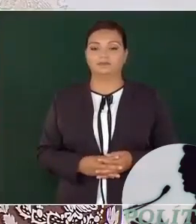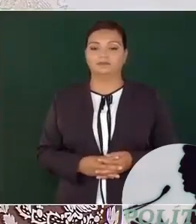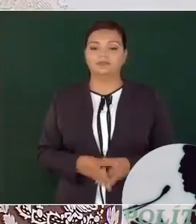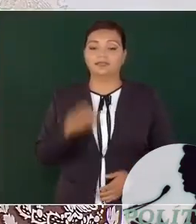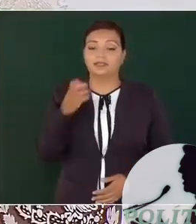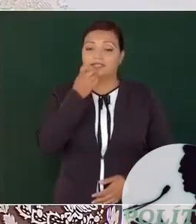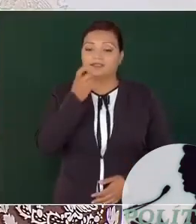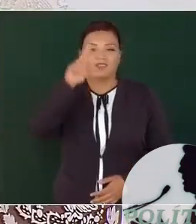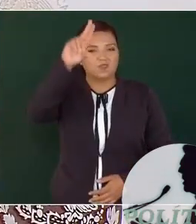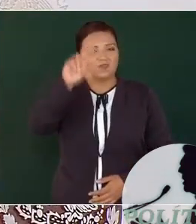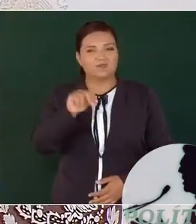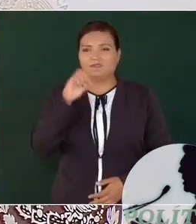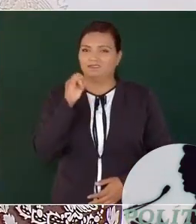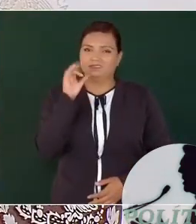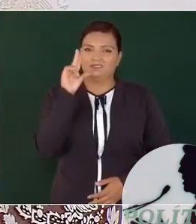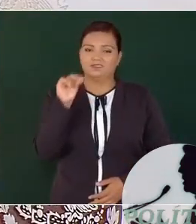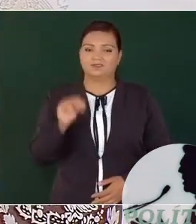Eso no